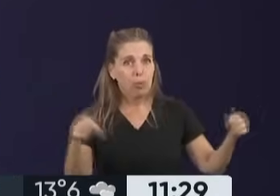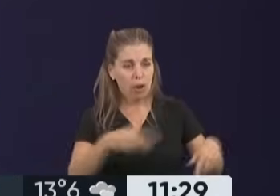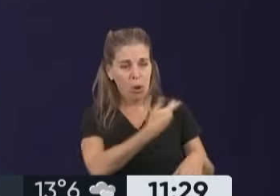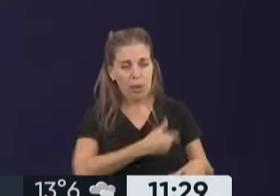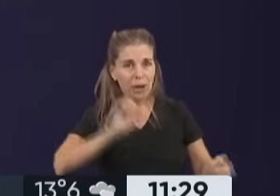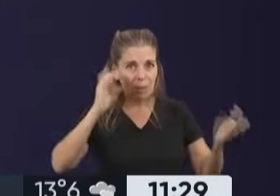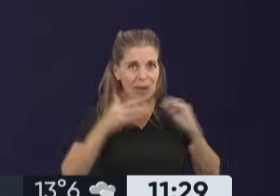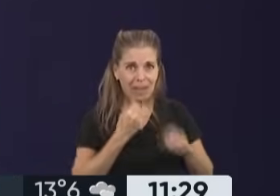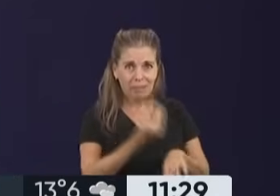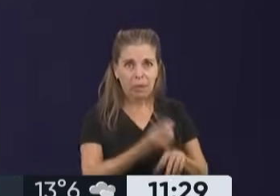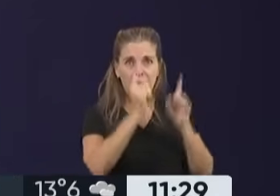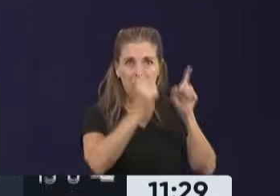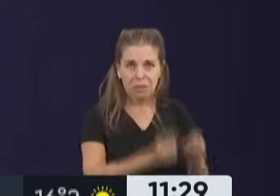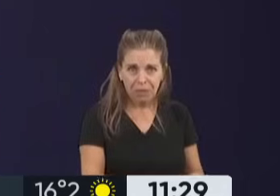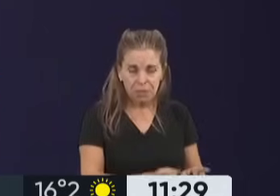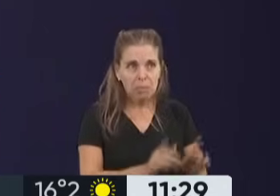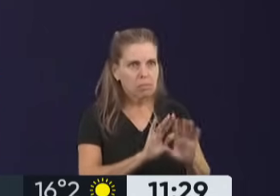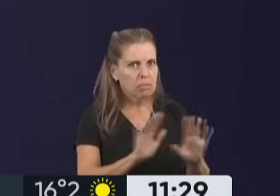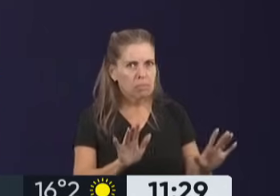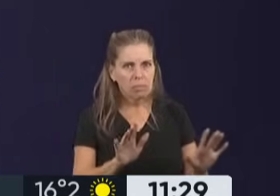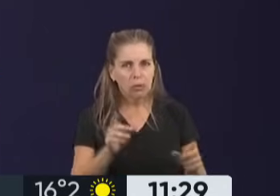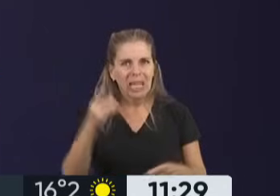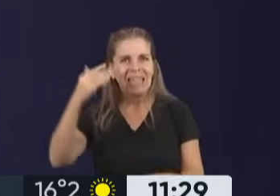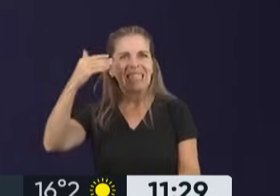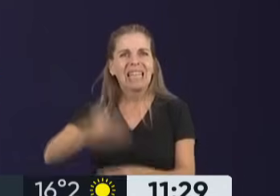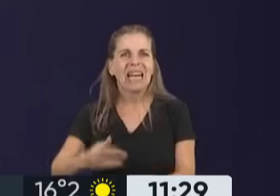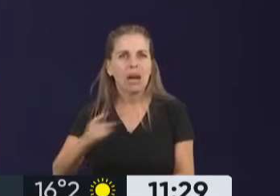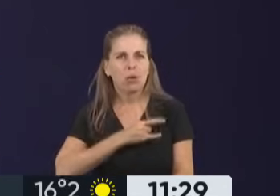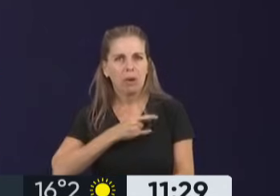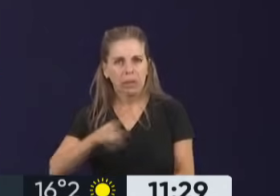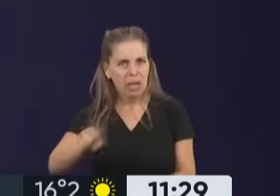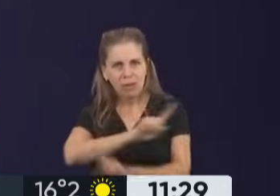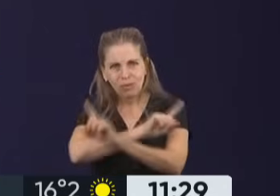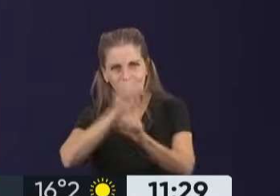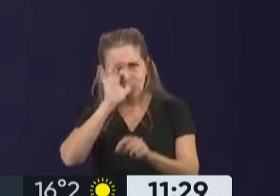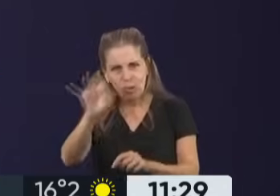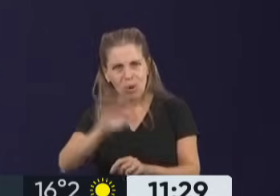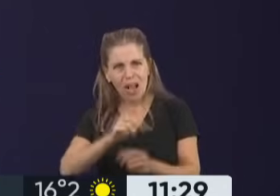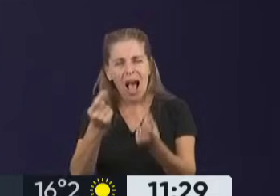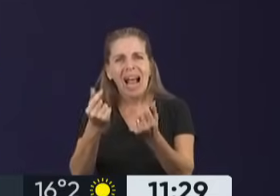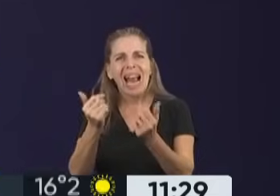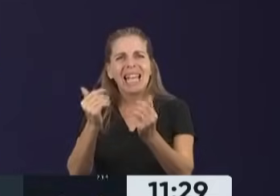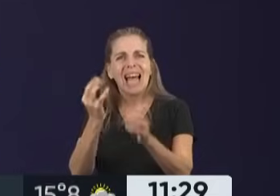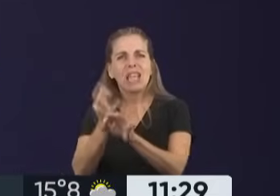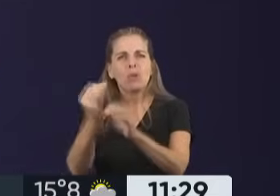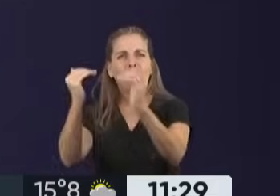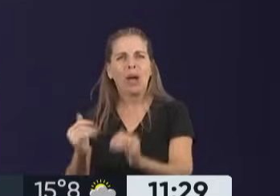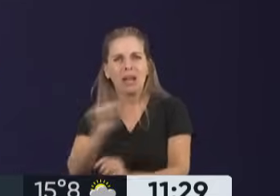va a mover un pelo ni para que se cierren, ni para que baje su calidad, ni para que un día tengan que bajar las llaves de